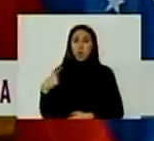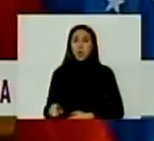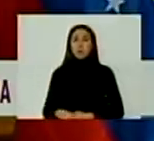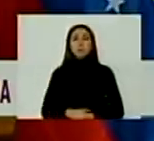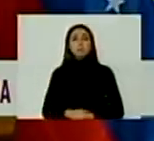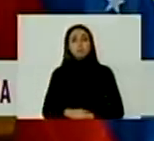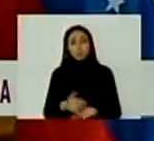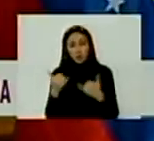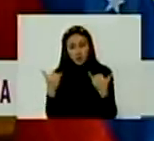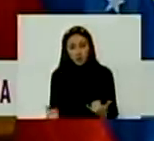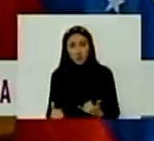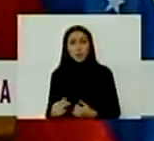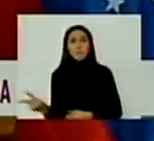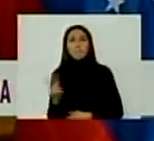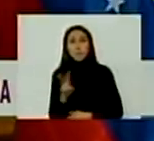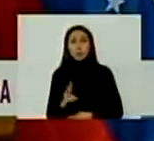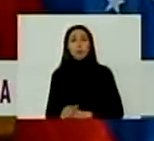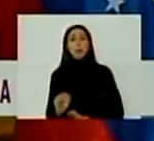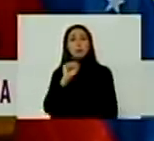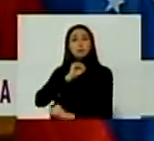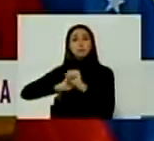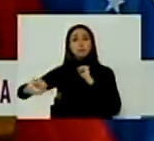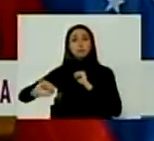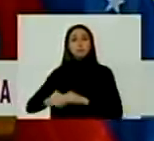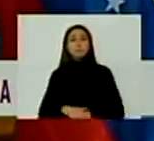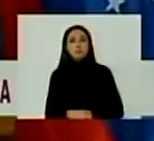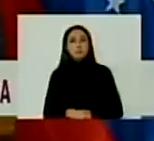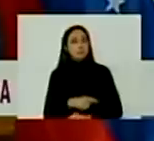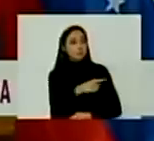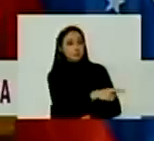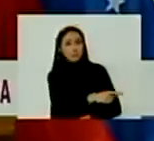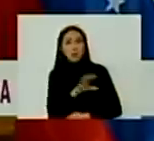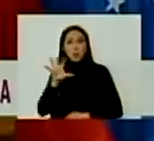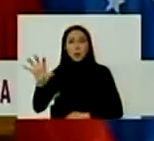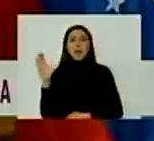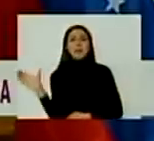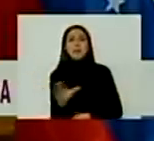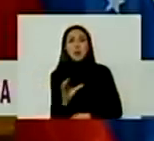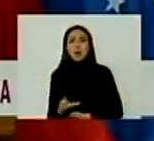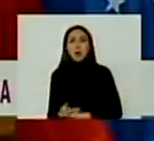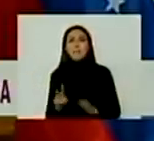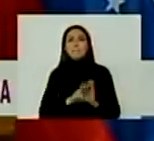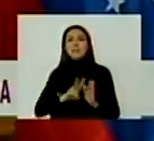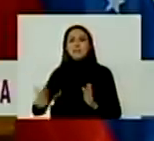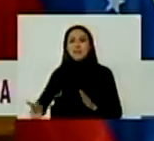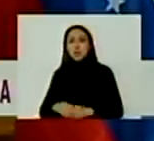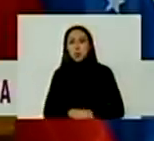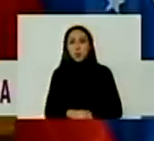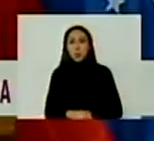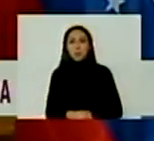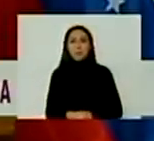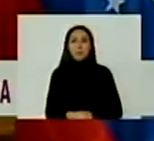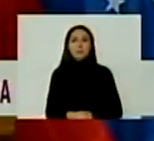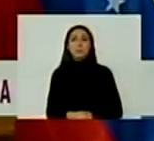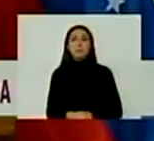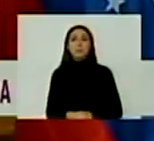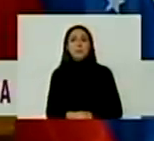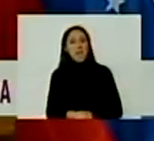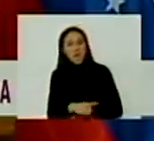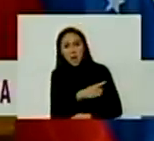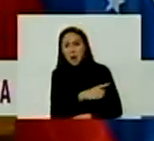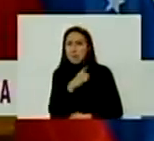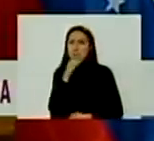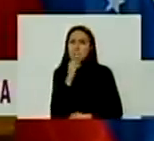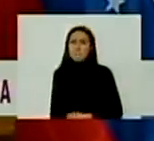en territorio nacional. Un mal vecino, que no solamente es un narcoestado, sino es un enemigo a